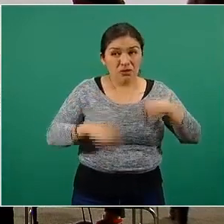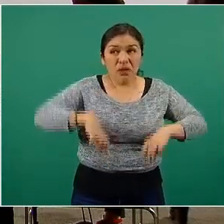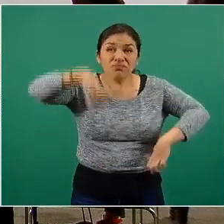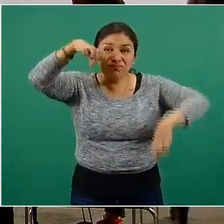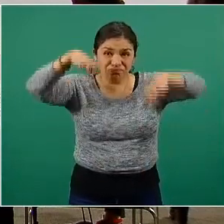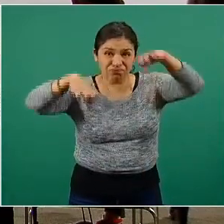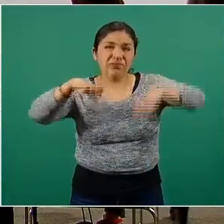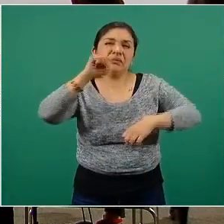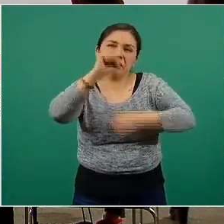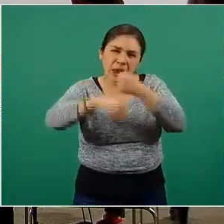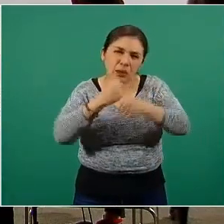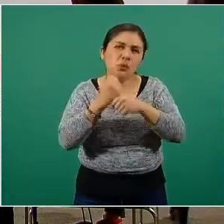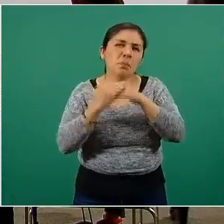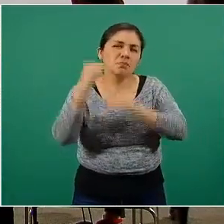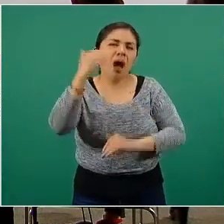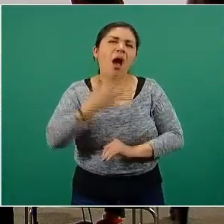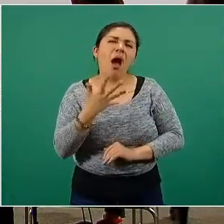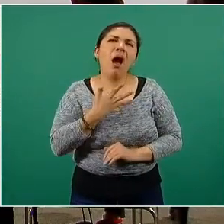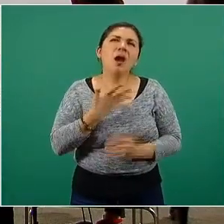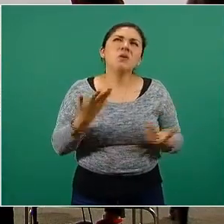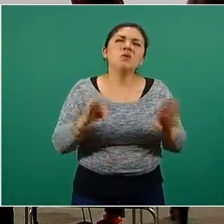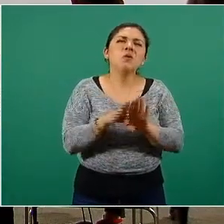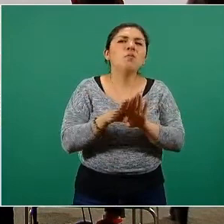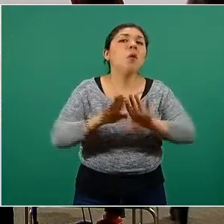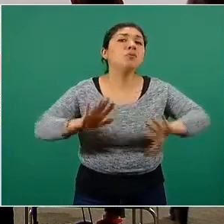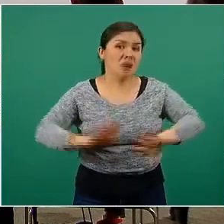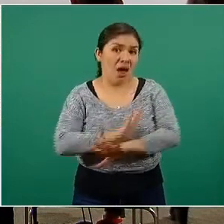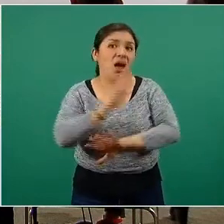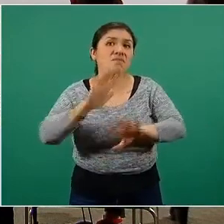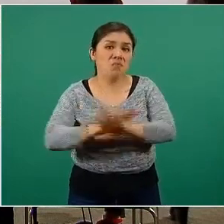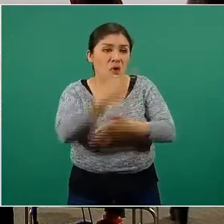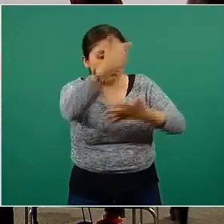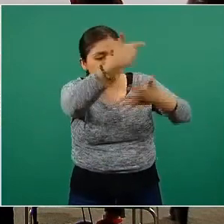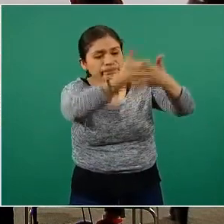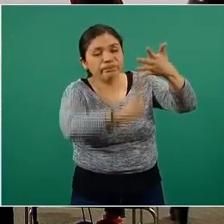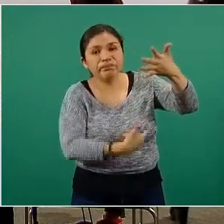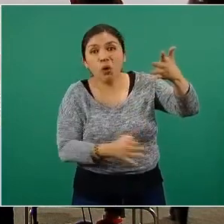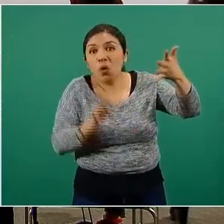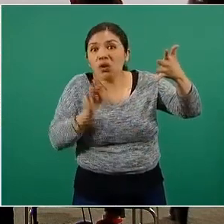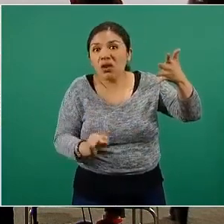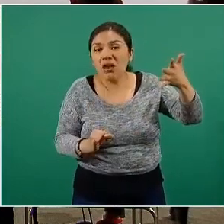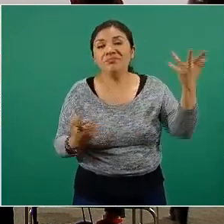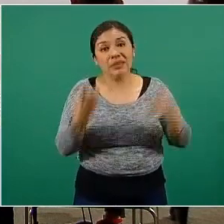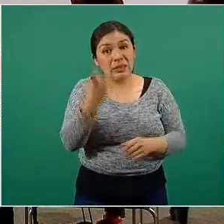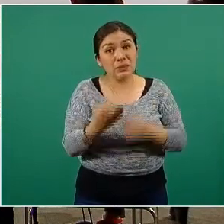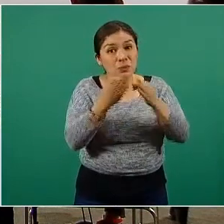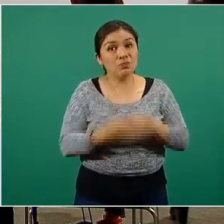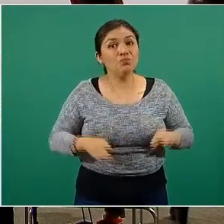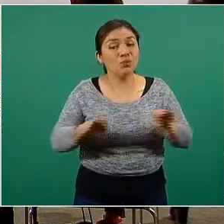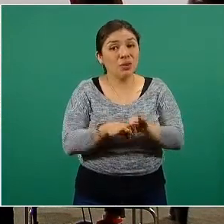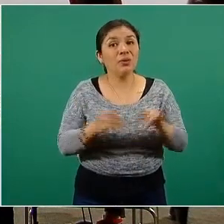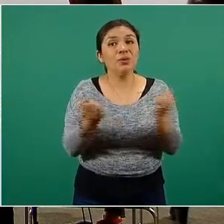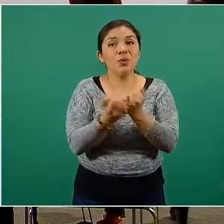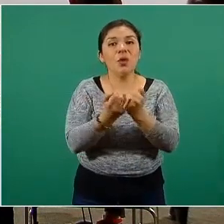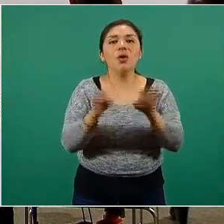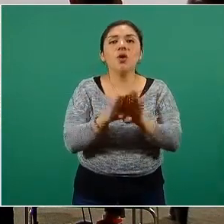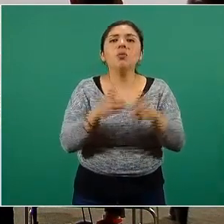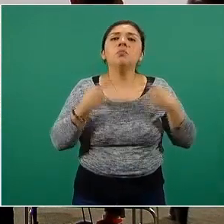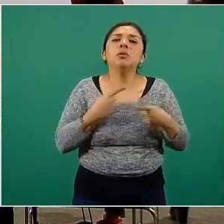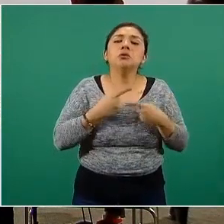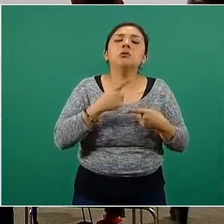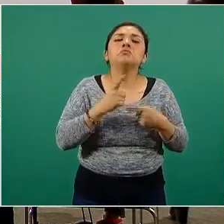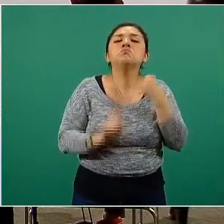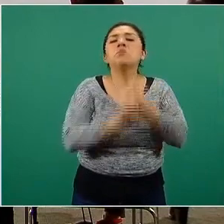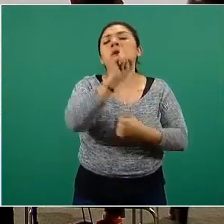mayores, pues hay mucha modificación de ese censo original. La parte importante también son pues